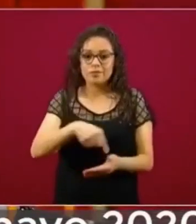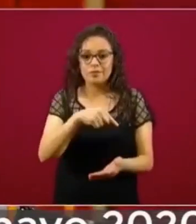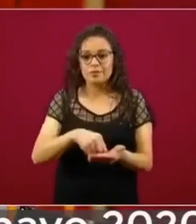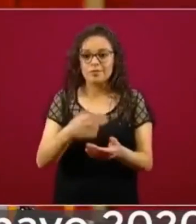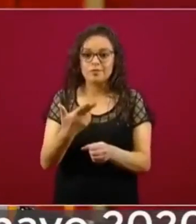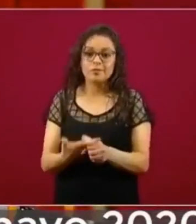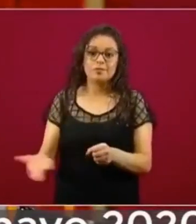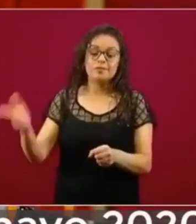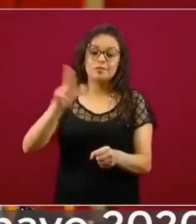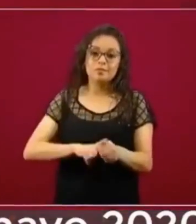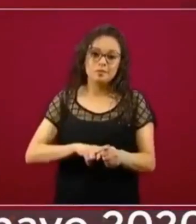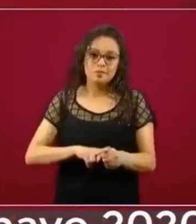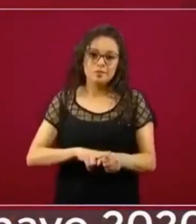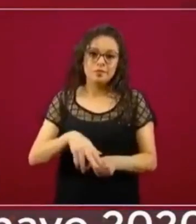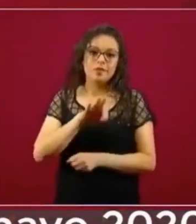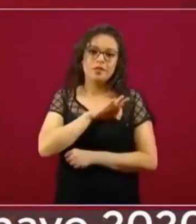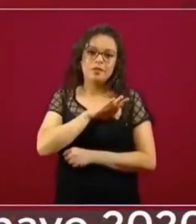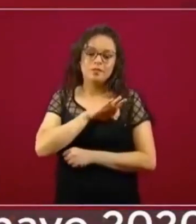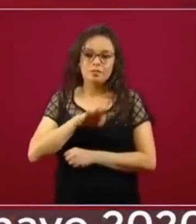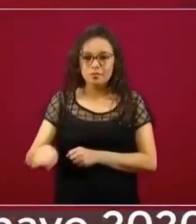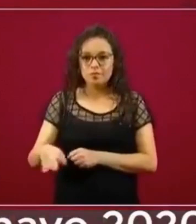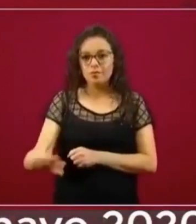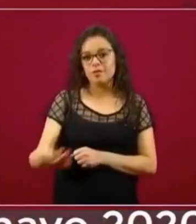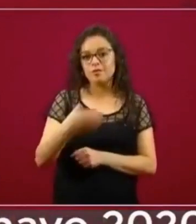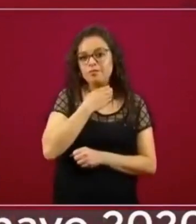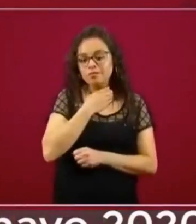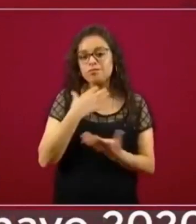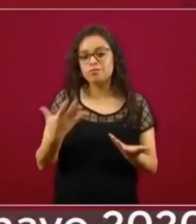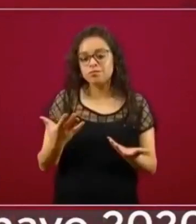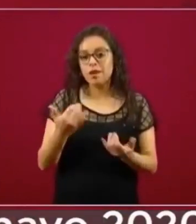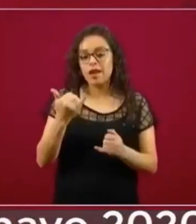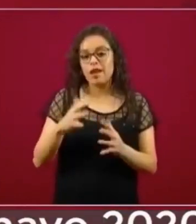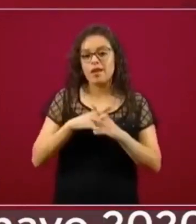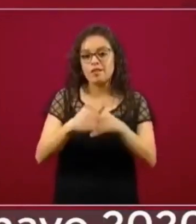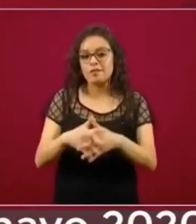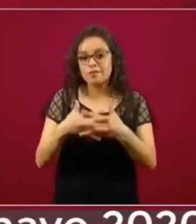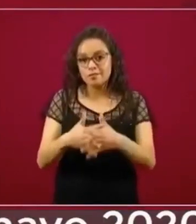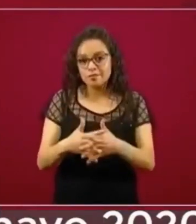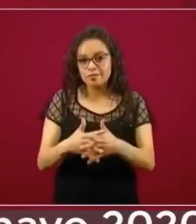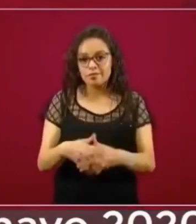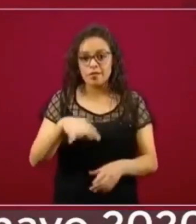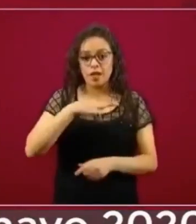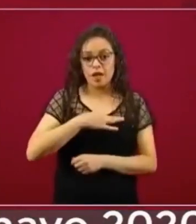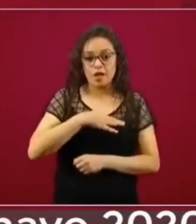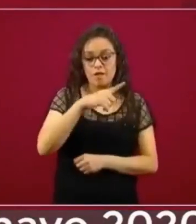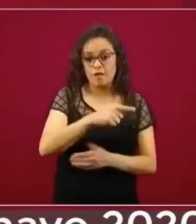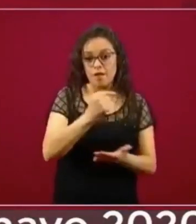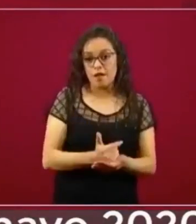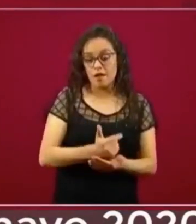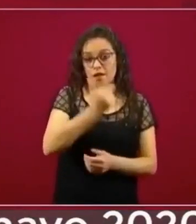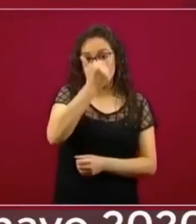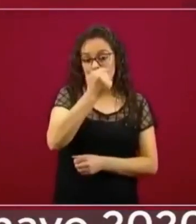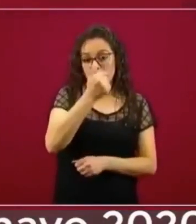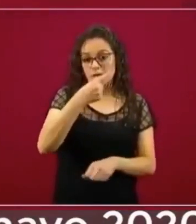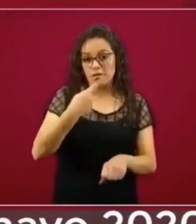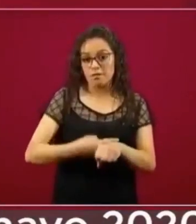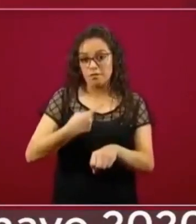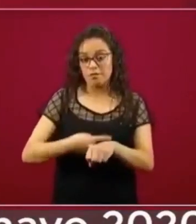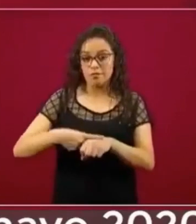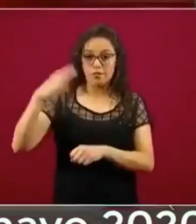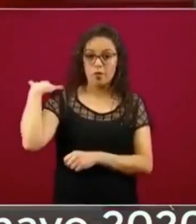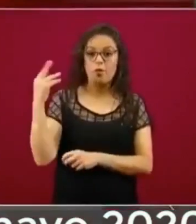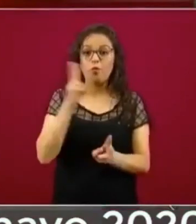ahora combinada con personas que tienen infección respiratoria aguda grave causada por influenza y quienes